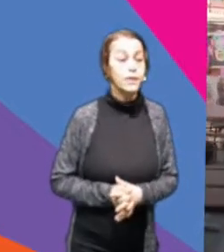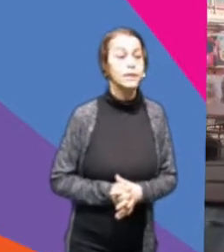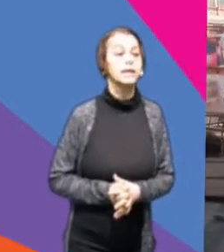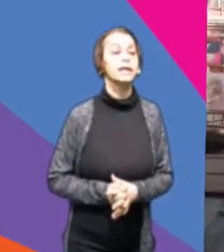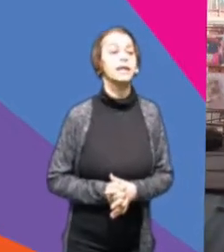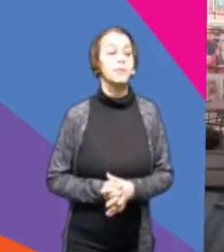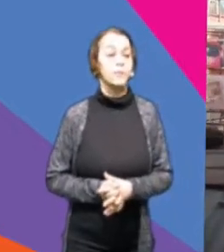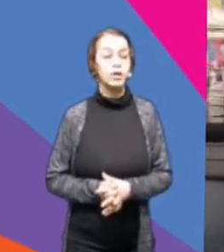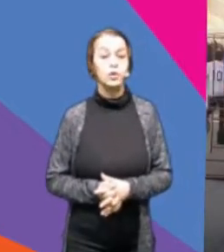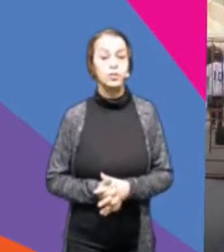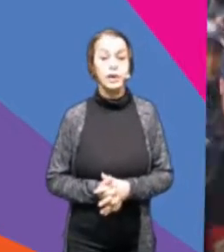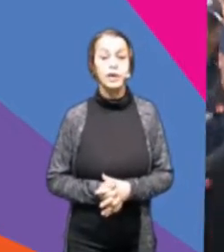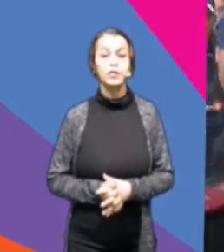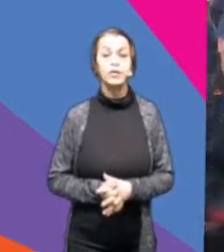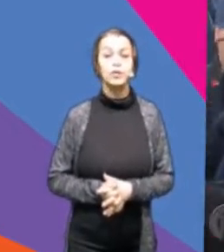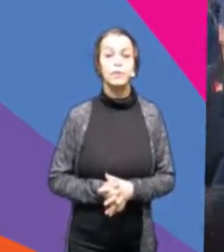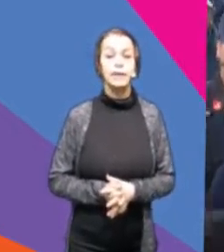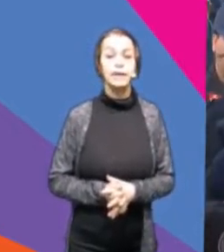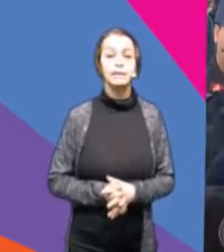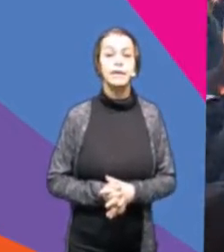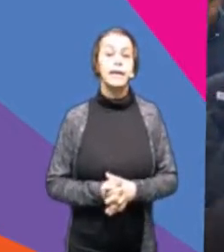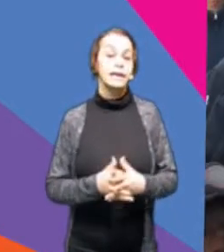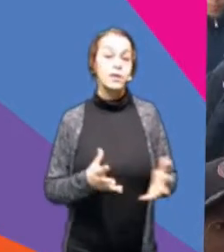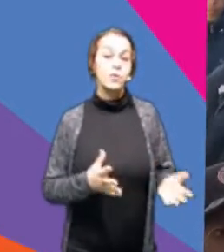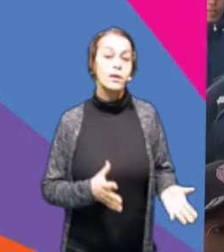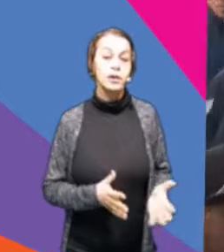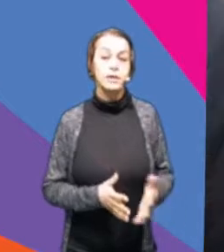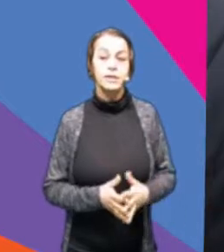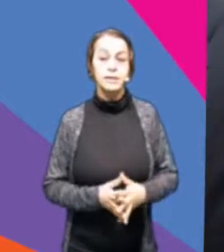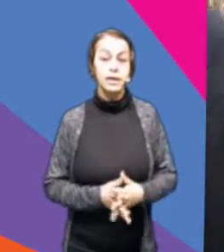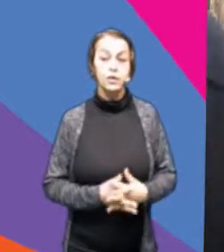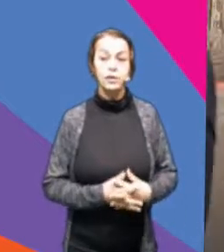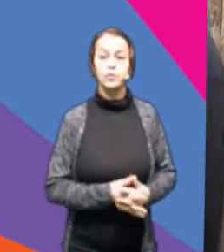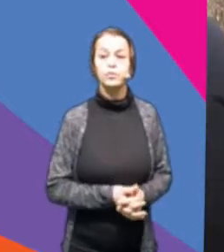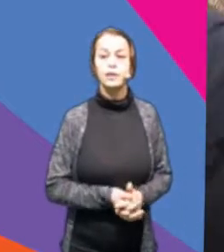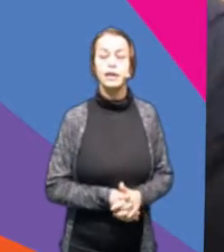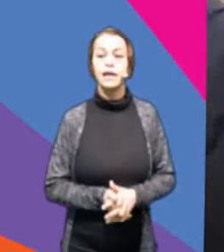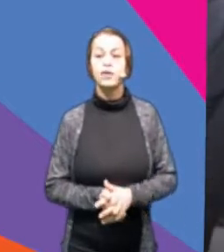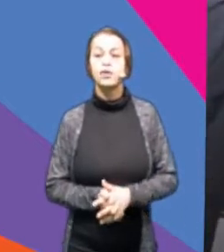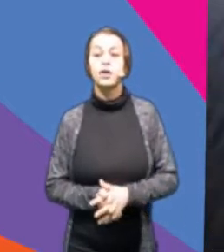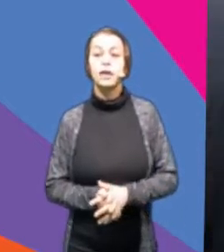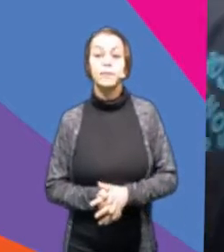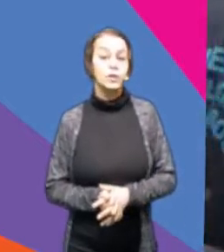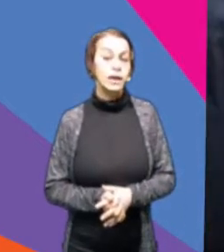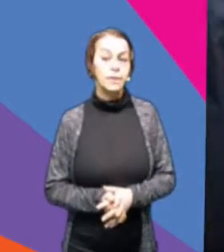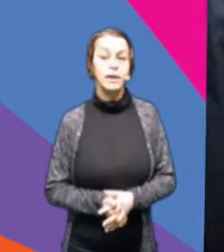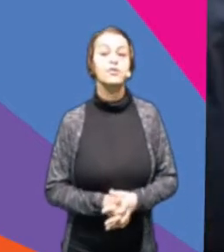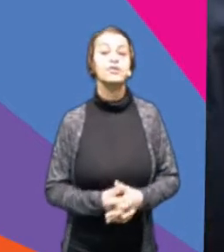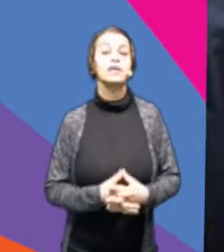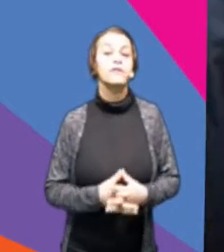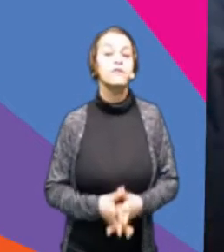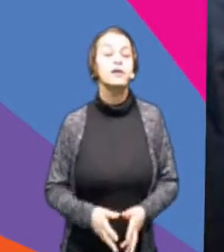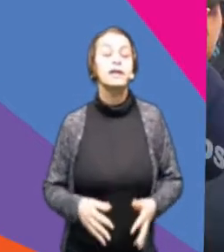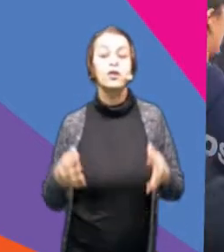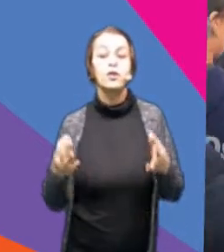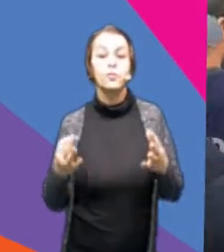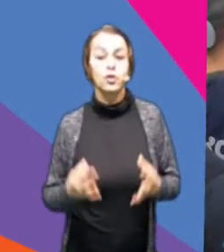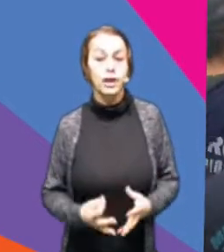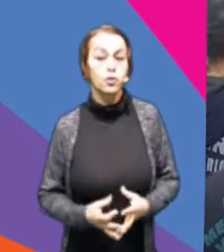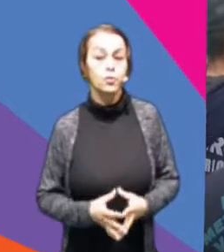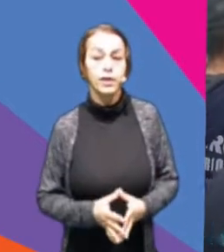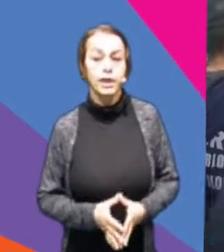el Día del Bombero Voluntario en todo el país, este nuevo aniversario del voluntariado que pone las manos en el fuego por